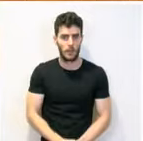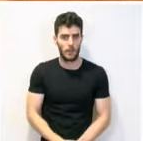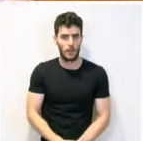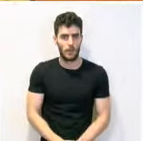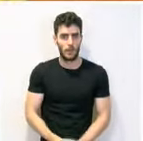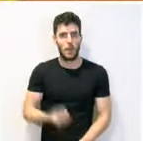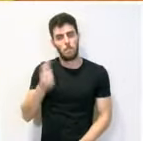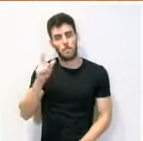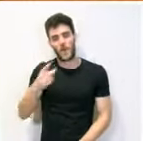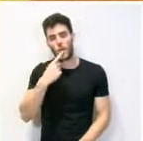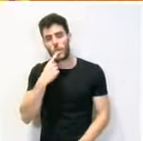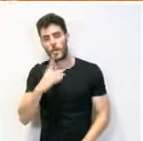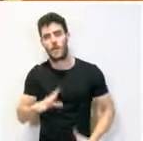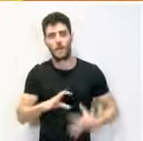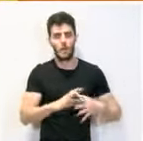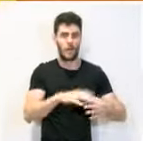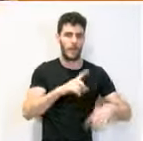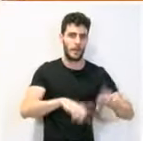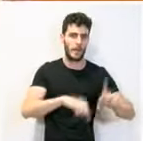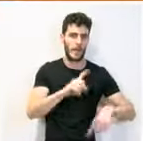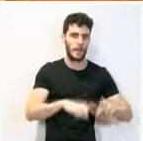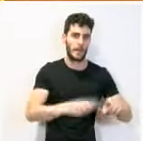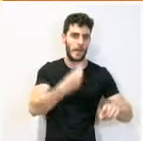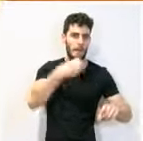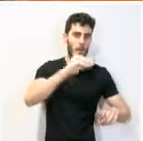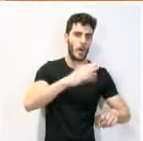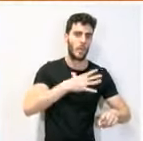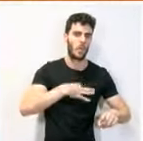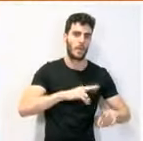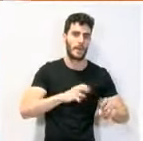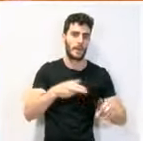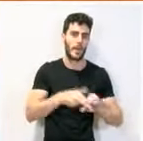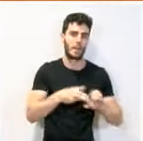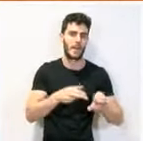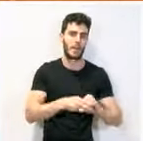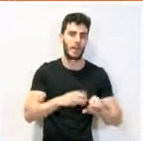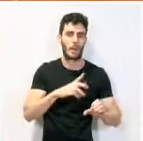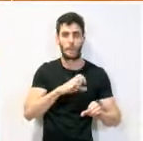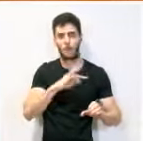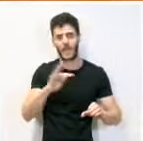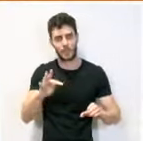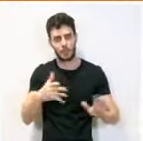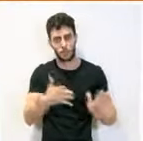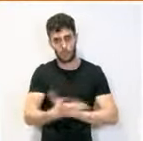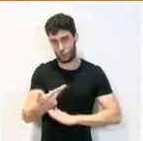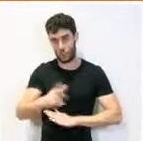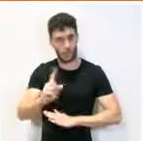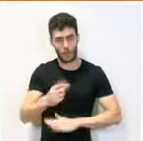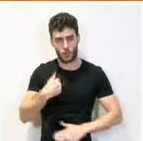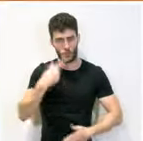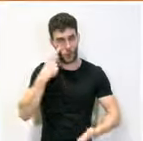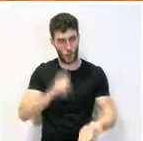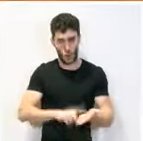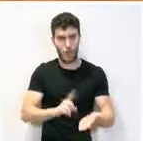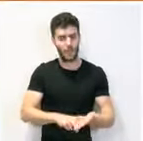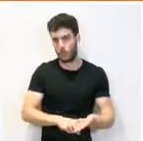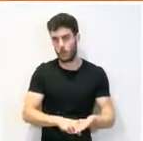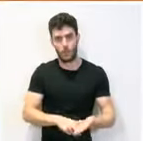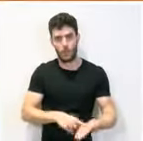el precio también vinculado al incremento que se pueda producir sobre el petróleo Brent. Esto no es un chiste, esto yo lo he visto en